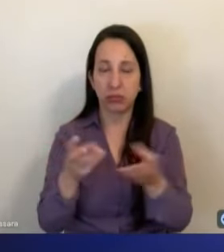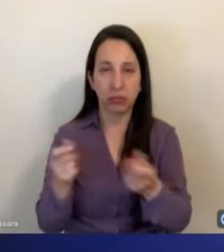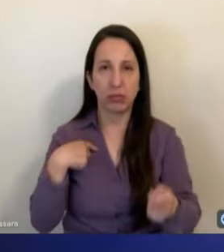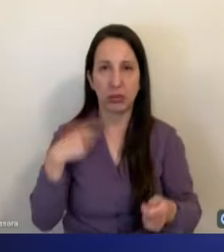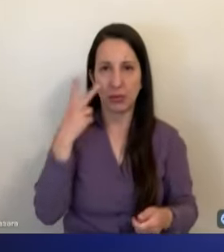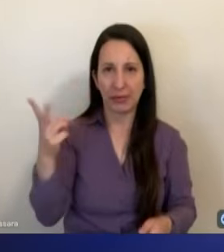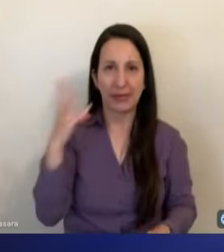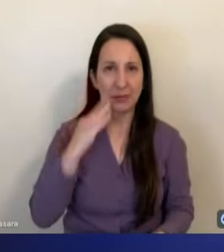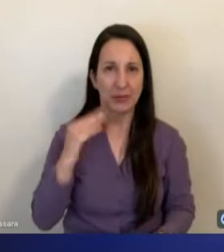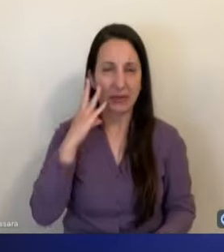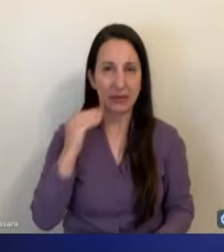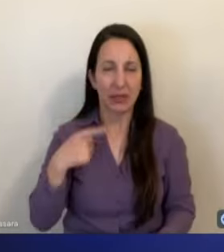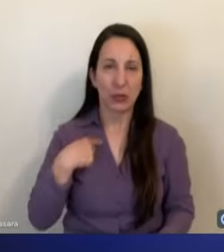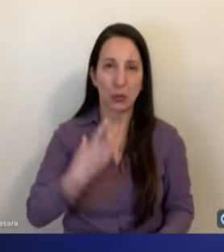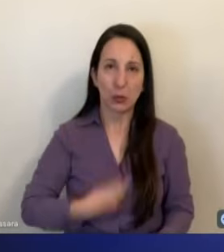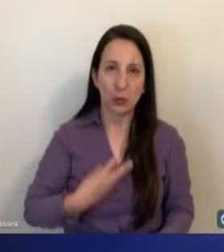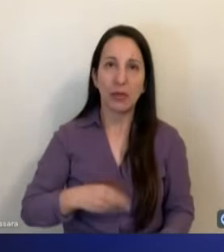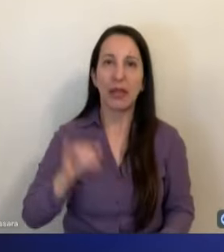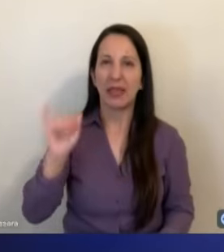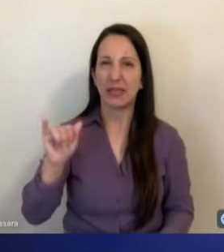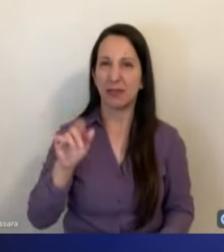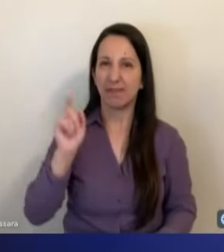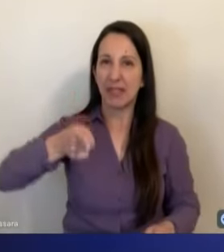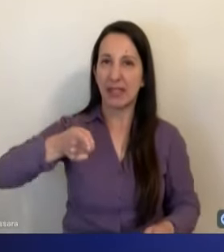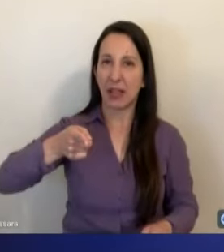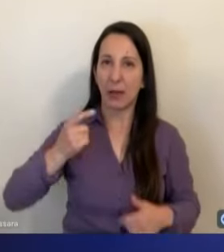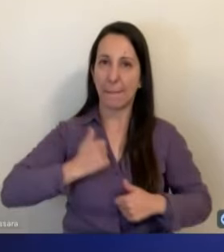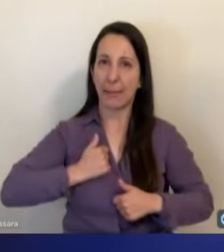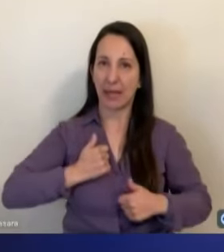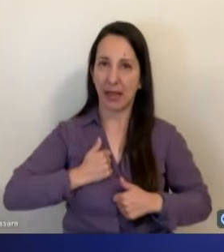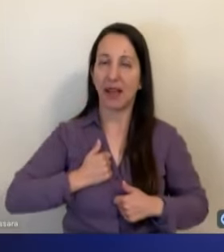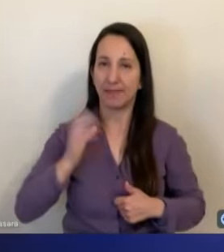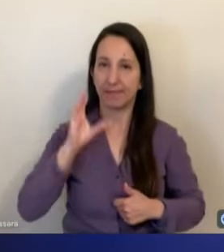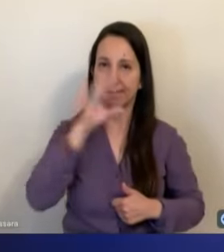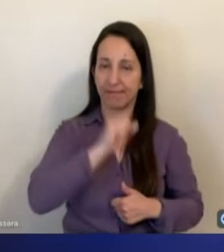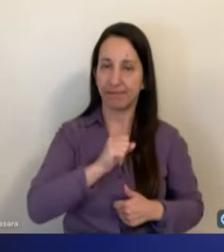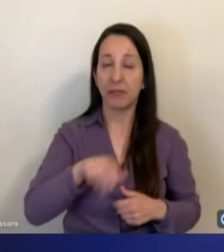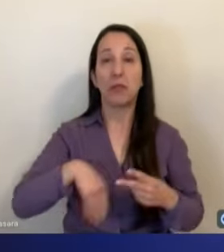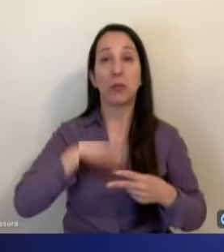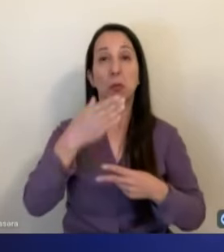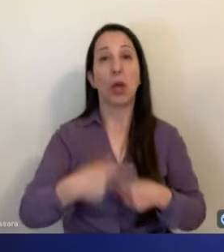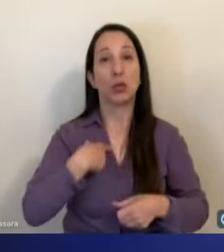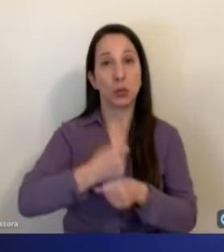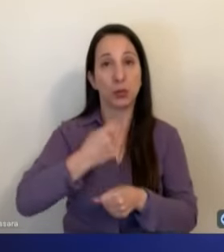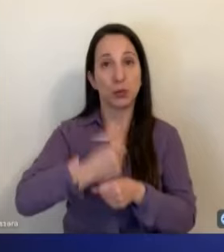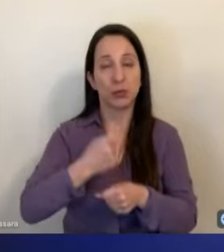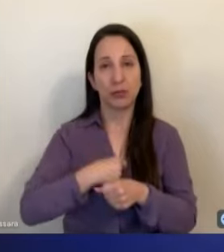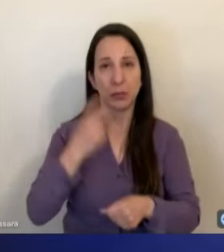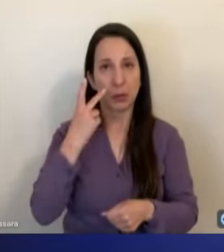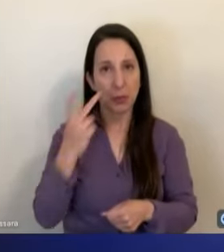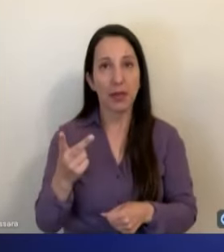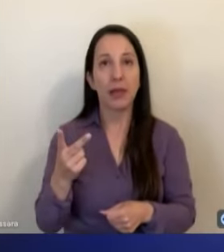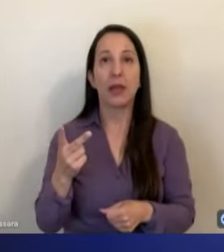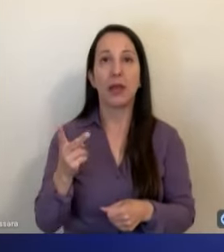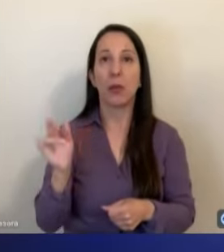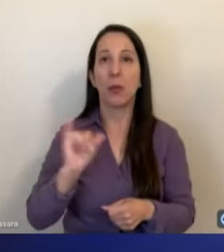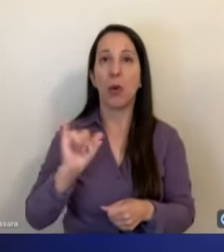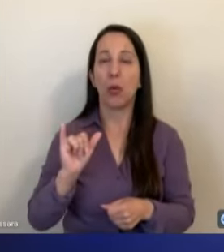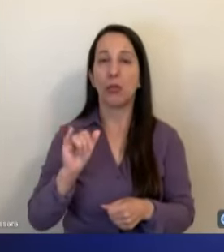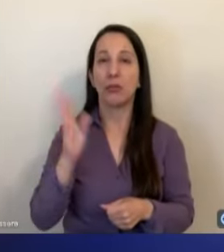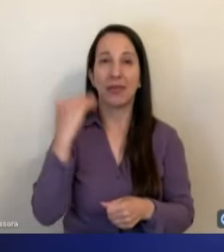viví y sufrí lo que es una dictadura militar. Luego, como diplomático, me tocó ver el paso de una democracia